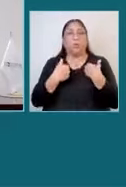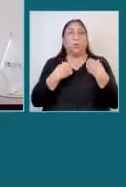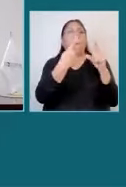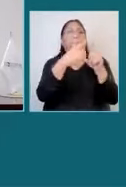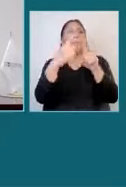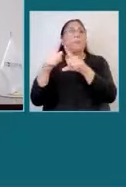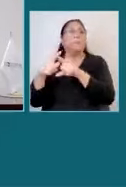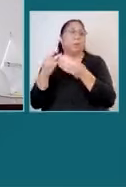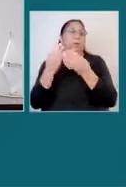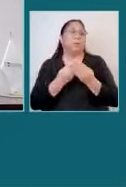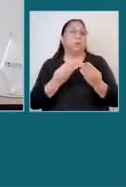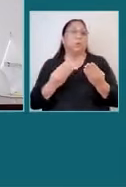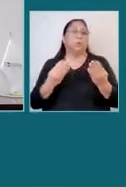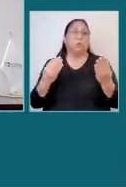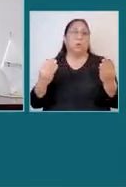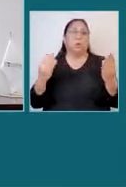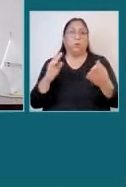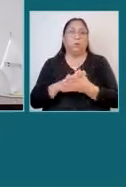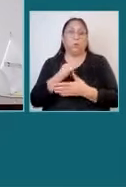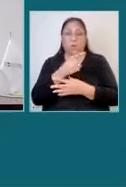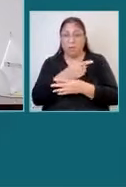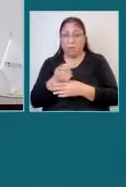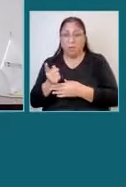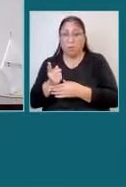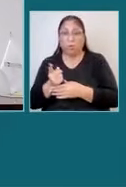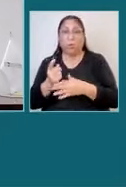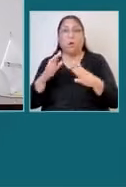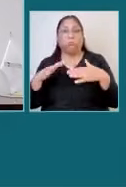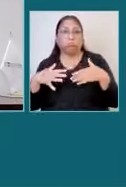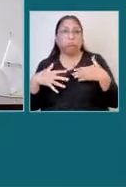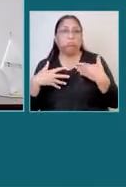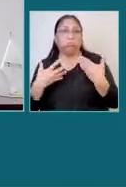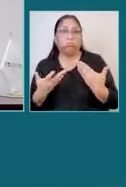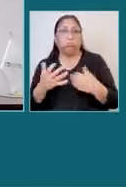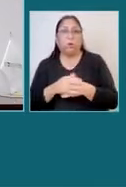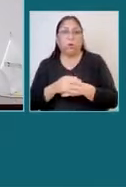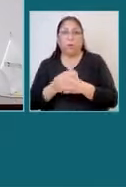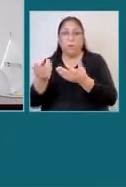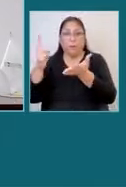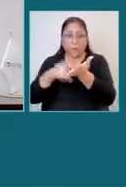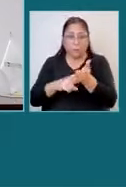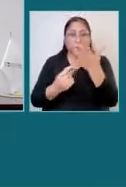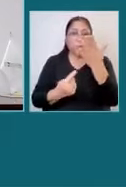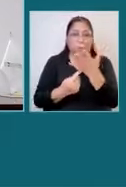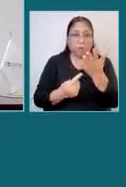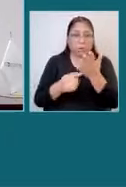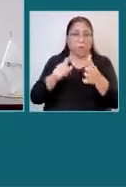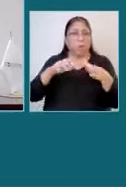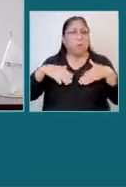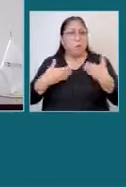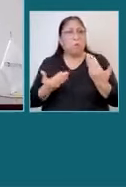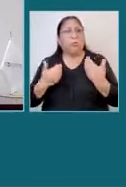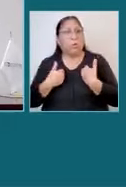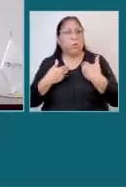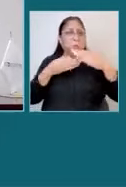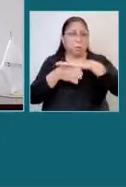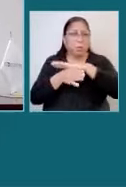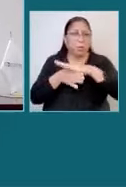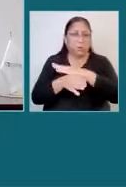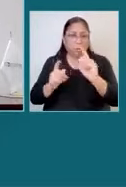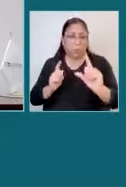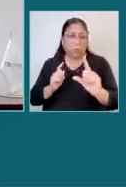diferentes instrumentos a través de los cuales las startups pueden tener ya sea acceso directo